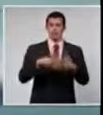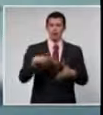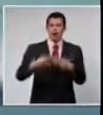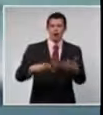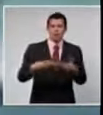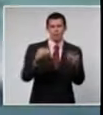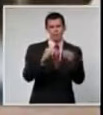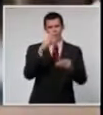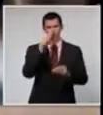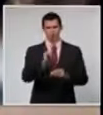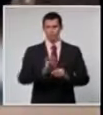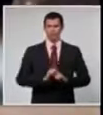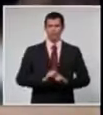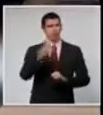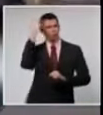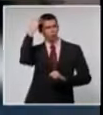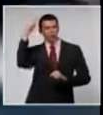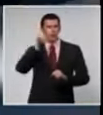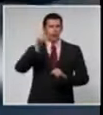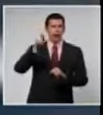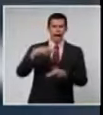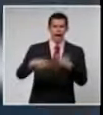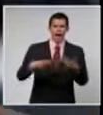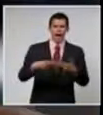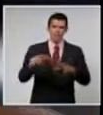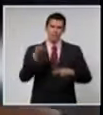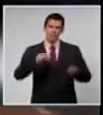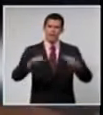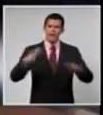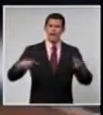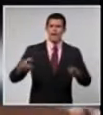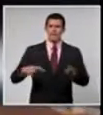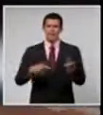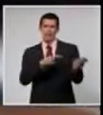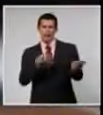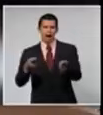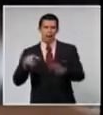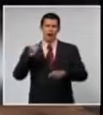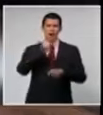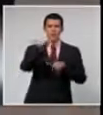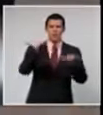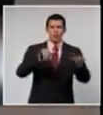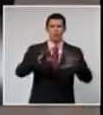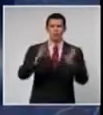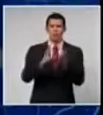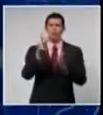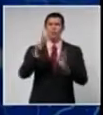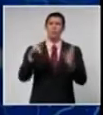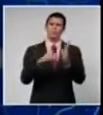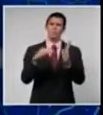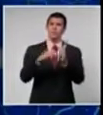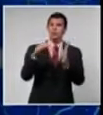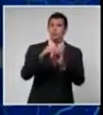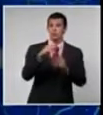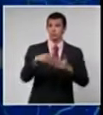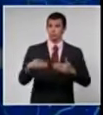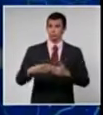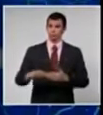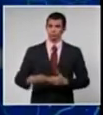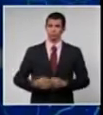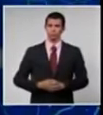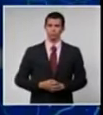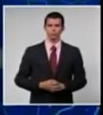Departamento de Estado sobre la venta a Taiwán de equipos bélicos por un valor de 2.000 millones de dólares. Hoy Francia